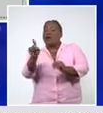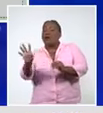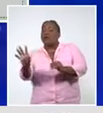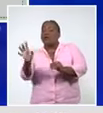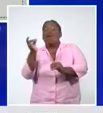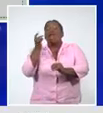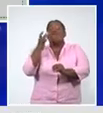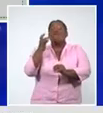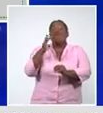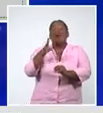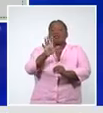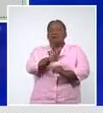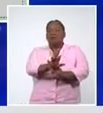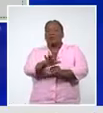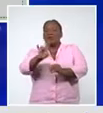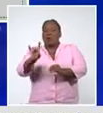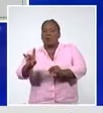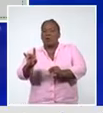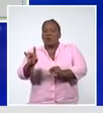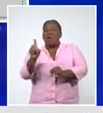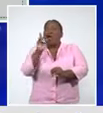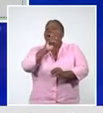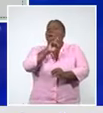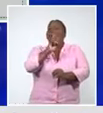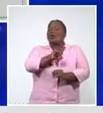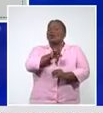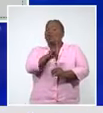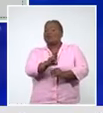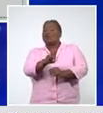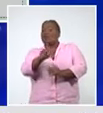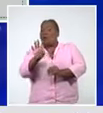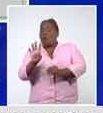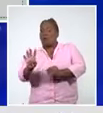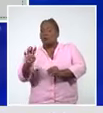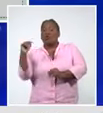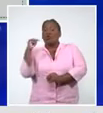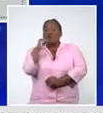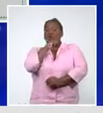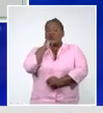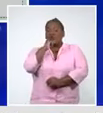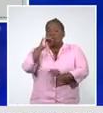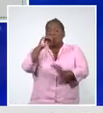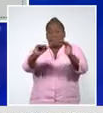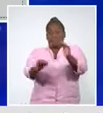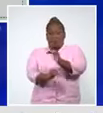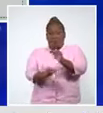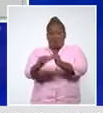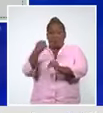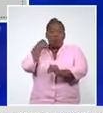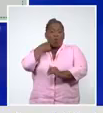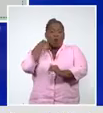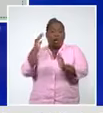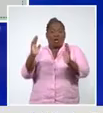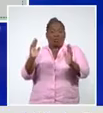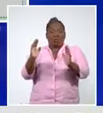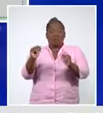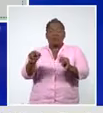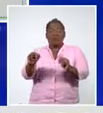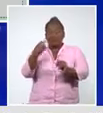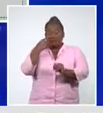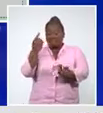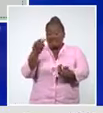9, el amarillo de 1 a 4 y los rojos en los menores de un año. Ustedes ven como el año